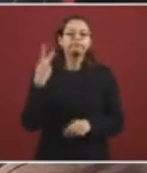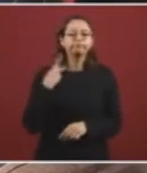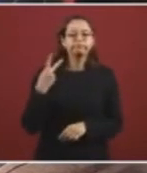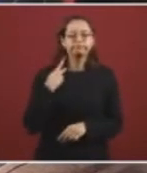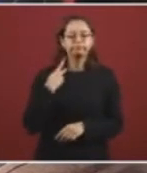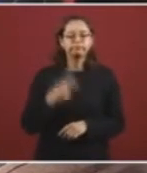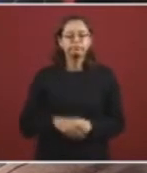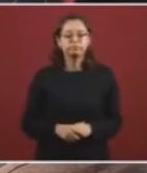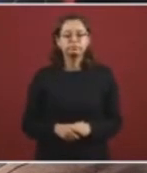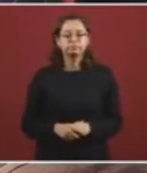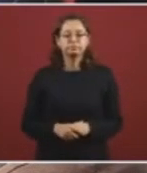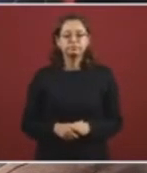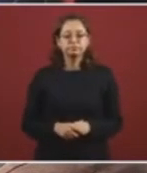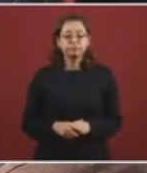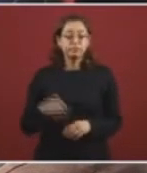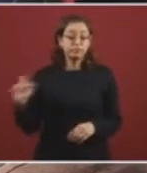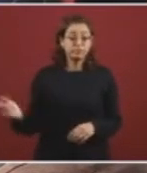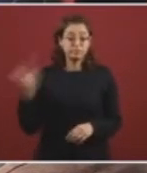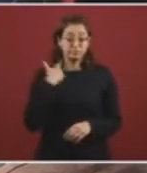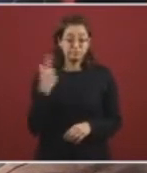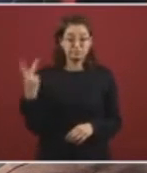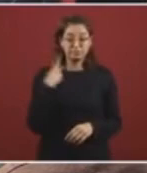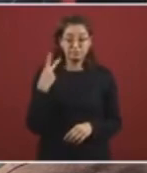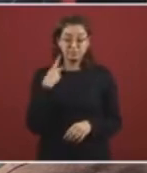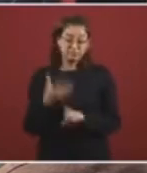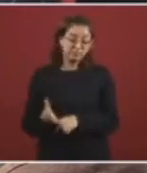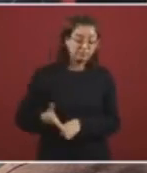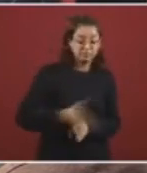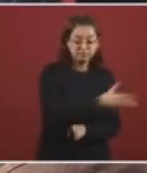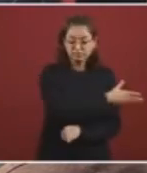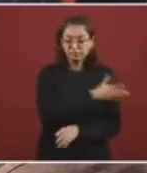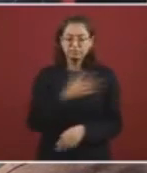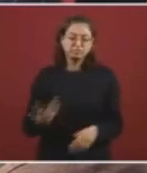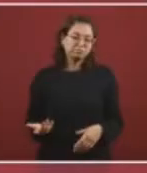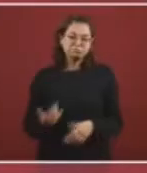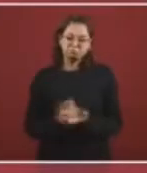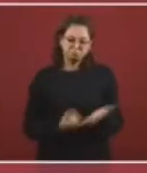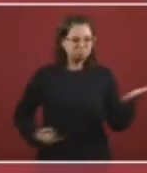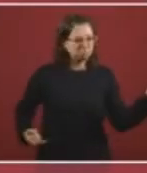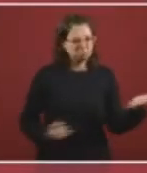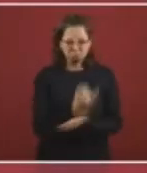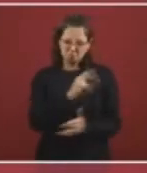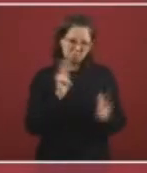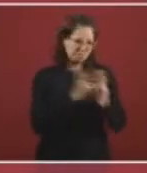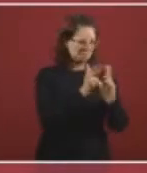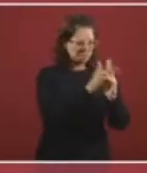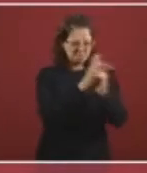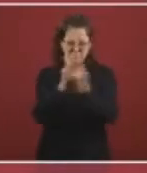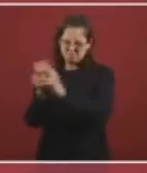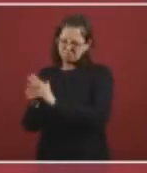Anteriormente se apostó a la aniquilación